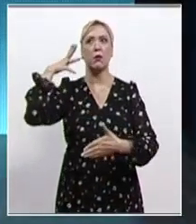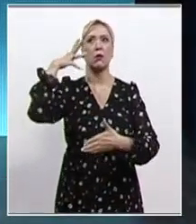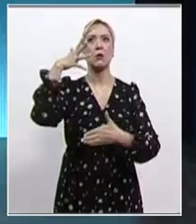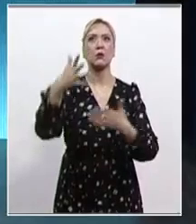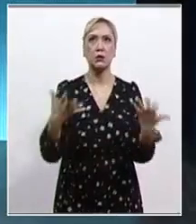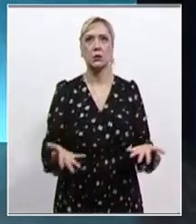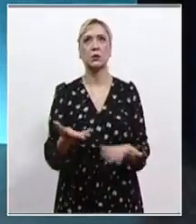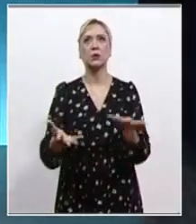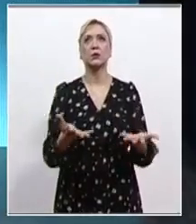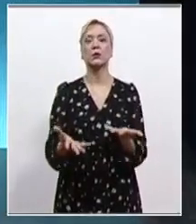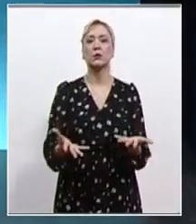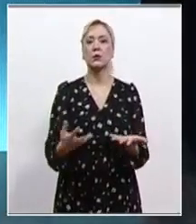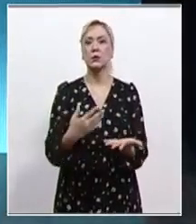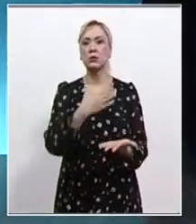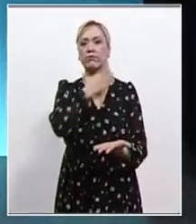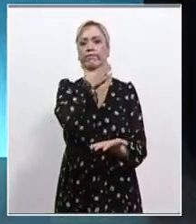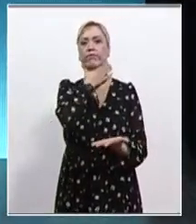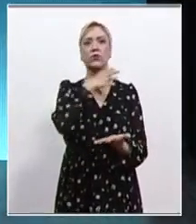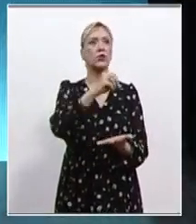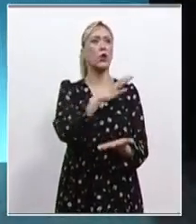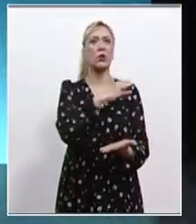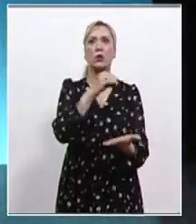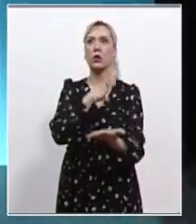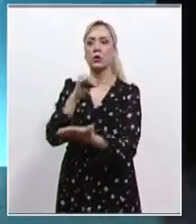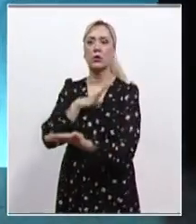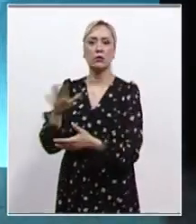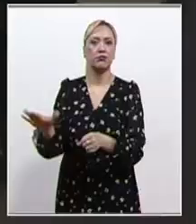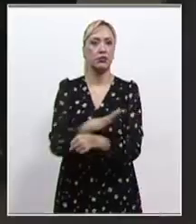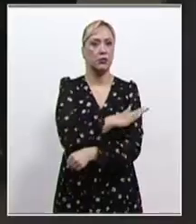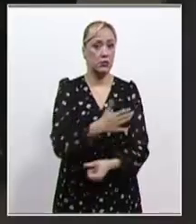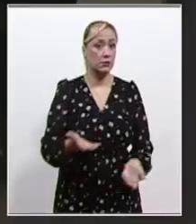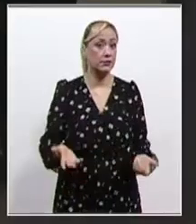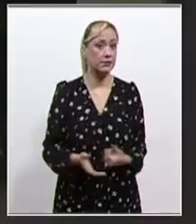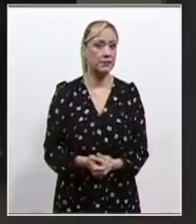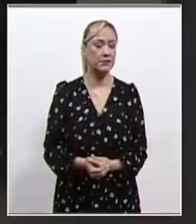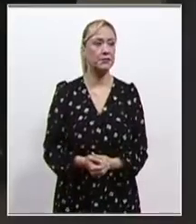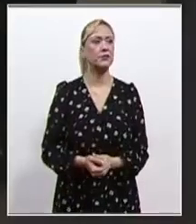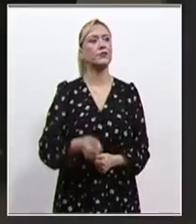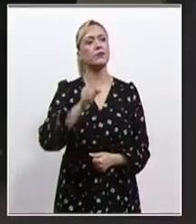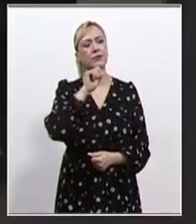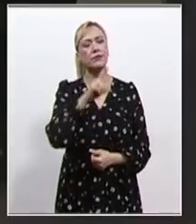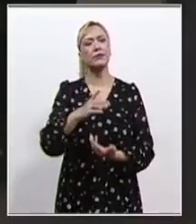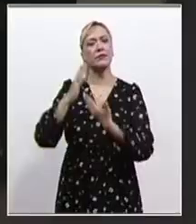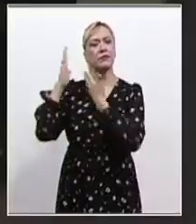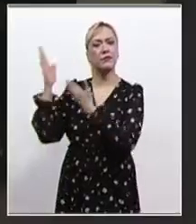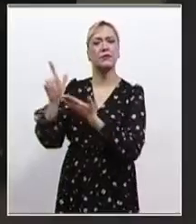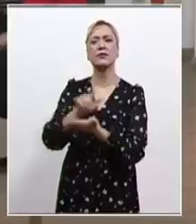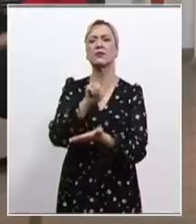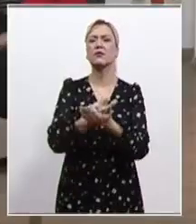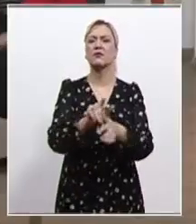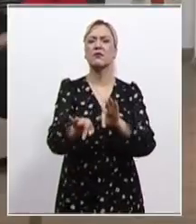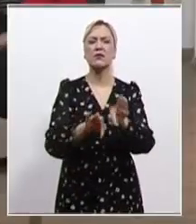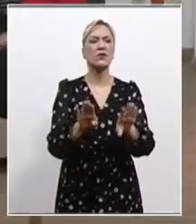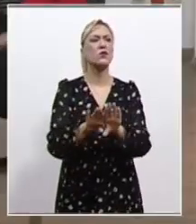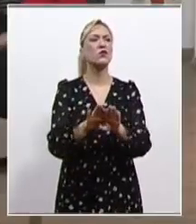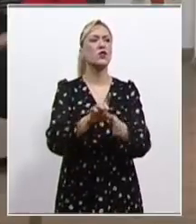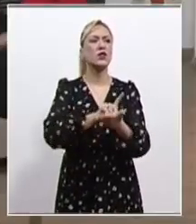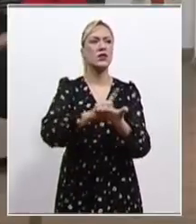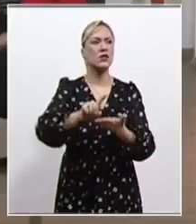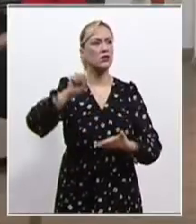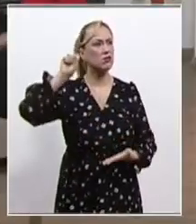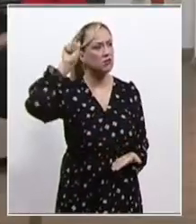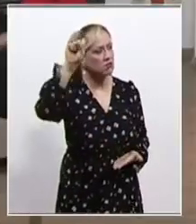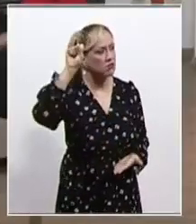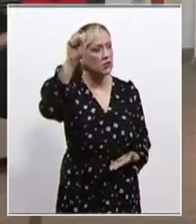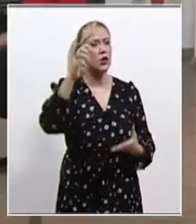Y en el marco del ciclo de conversatorios nacionales sobre el sistema de justicia laboral, se abordó el tema de los derechos colectivos y el mecanismo rápido